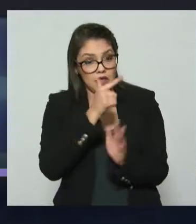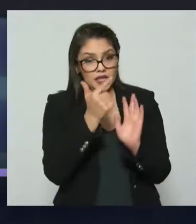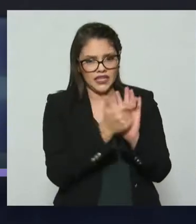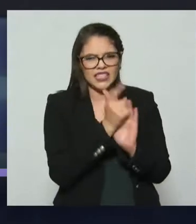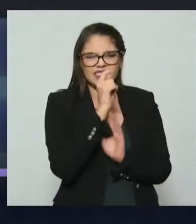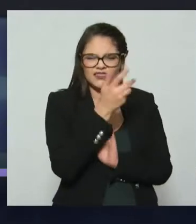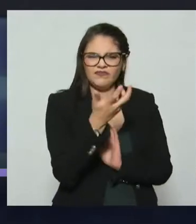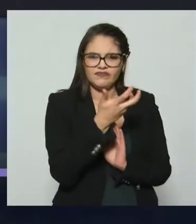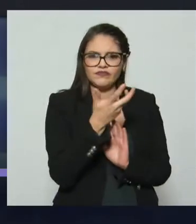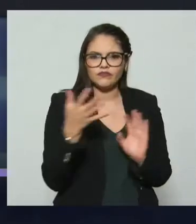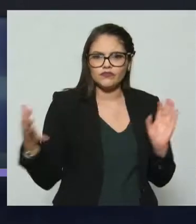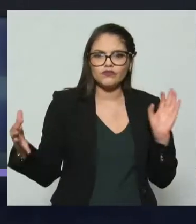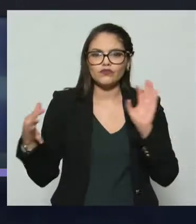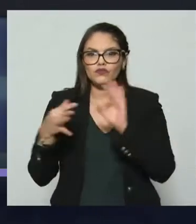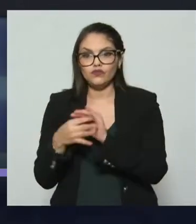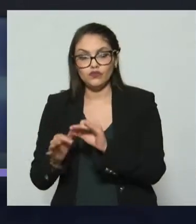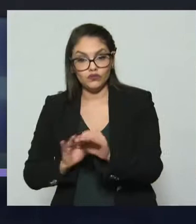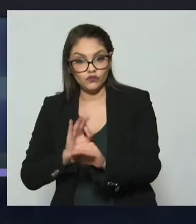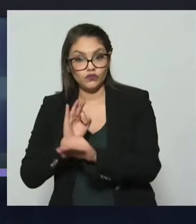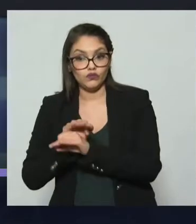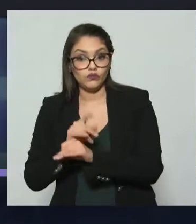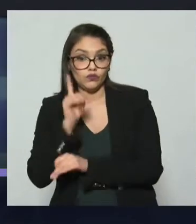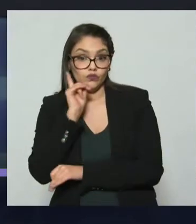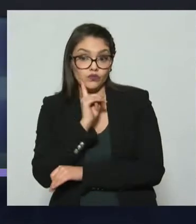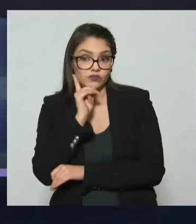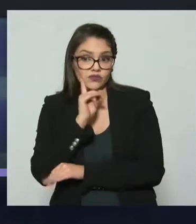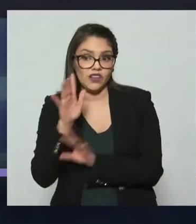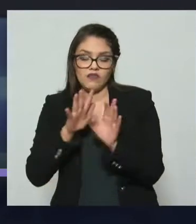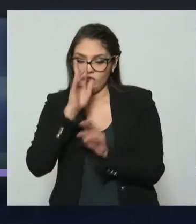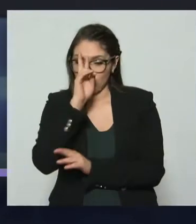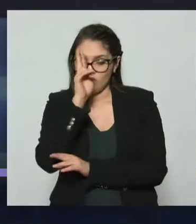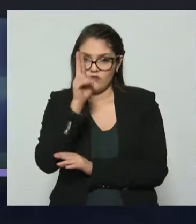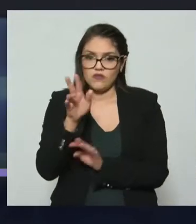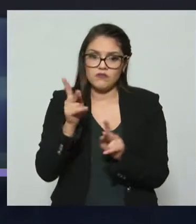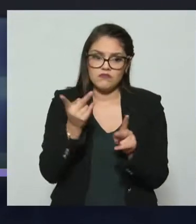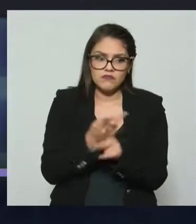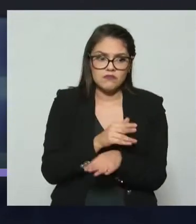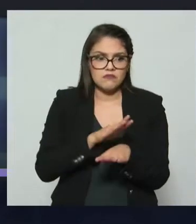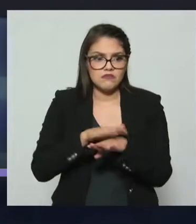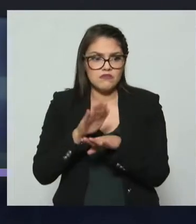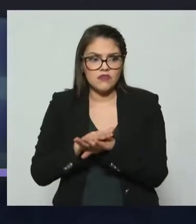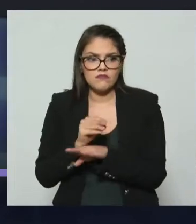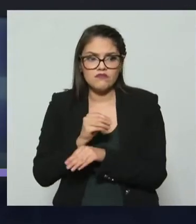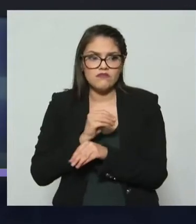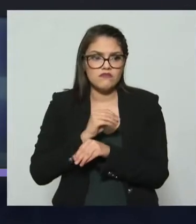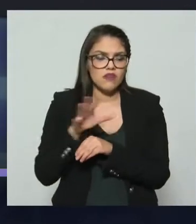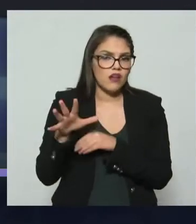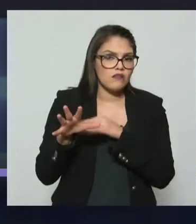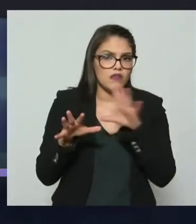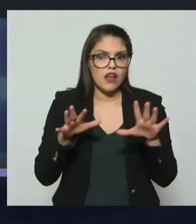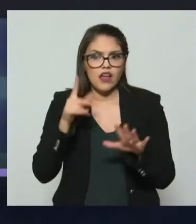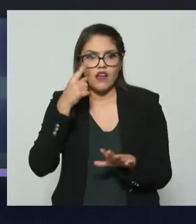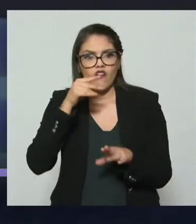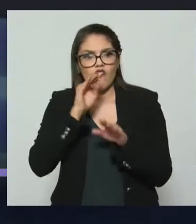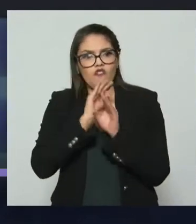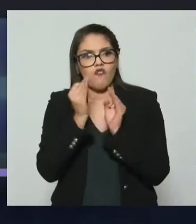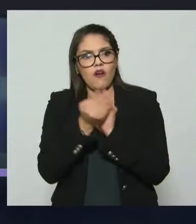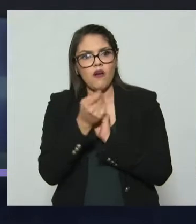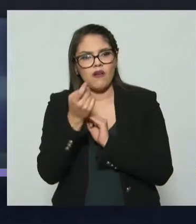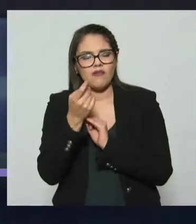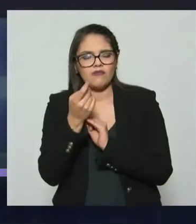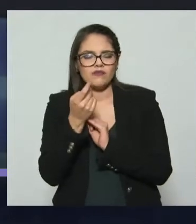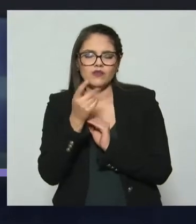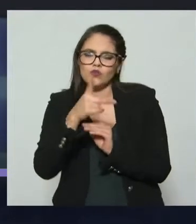combinar esa protección hacia las mujeres, el impedir que se esté transmitiendo material sexual por las